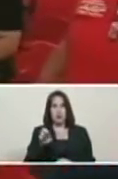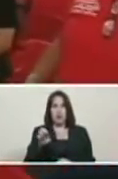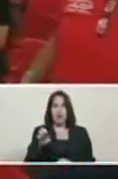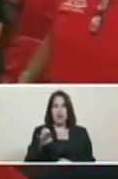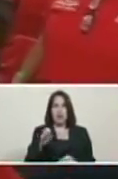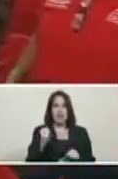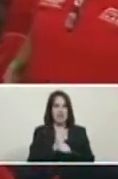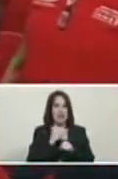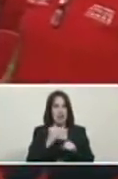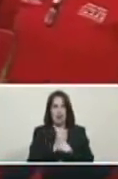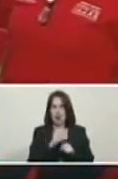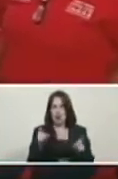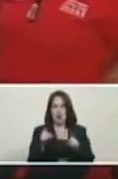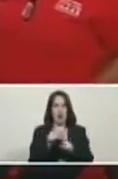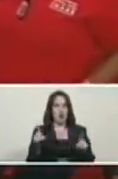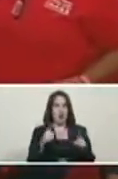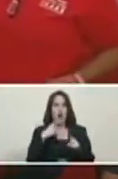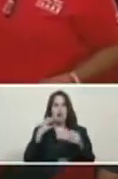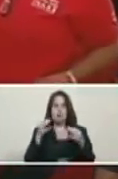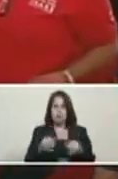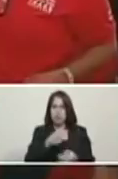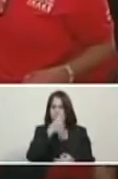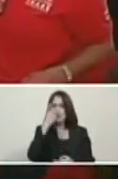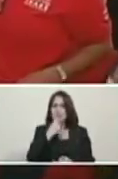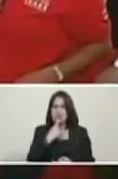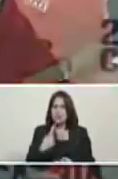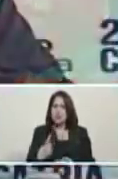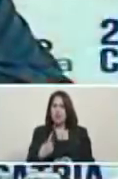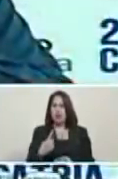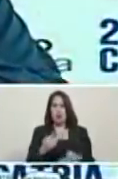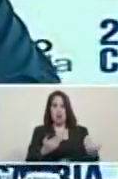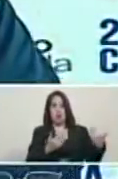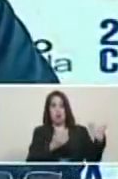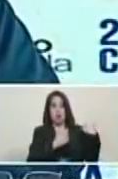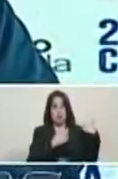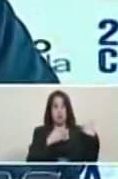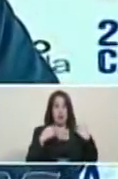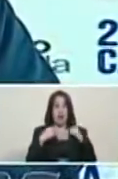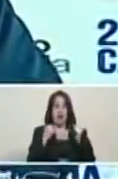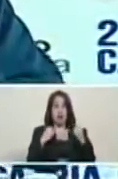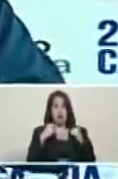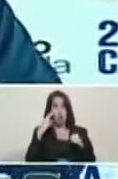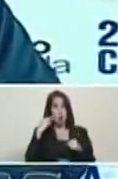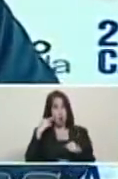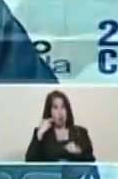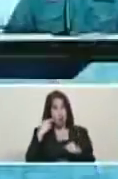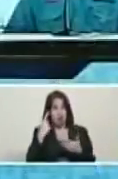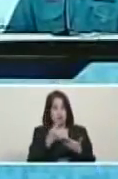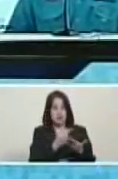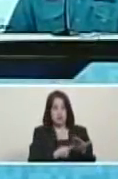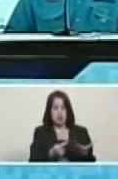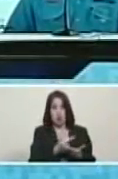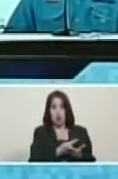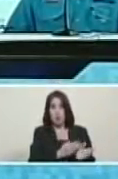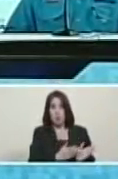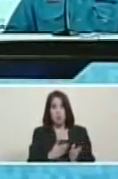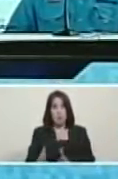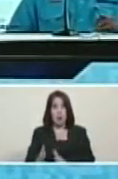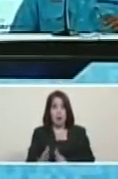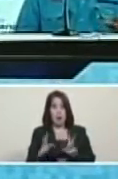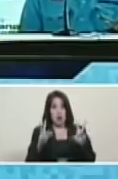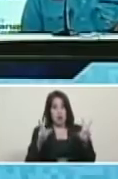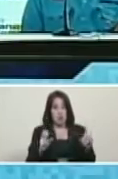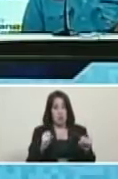no. Vamos a tomarlo en serio. Y encargo a Aristóbulis Turi de diseñar el plan